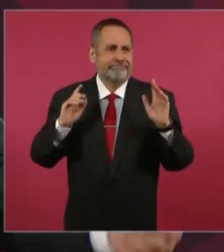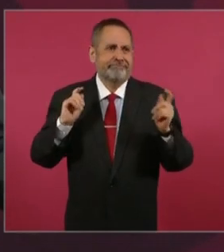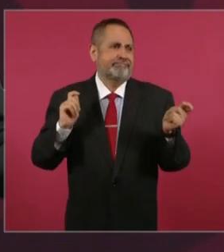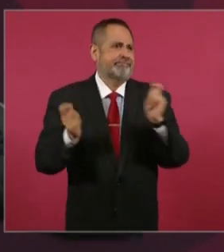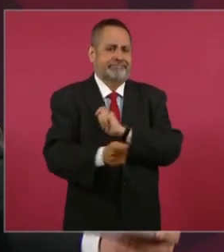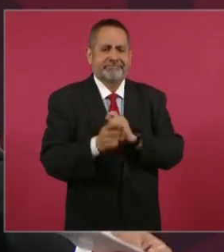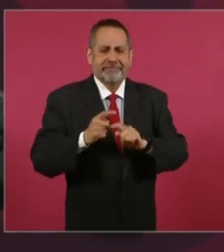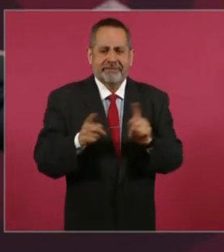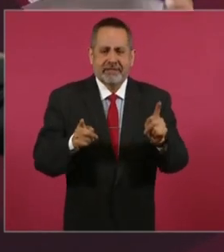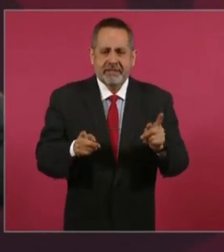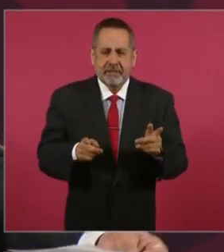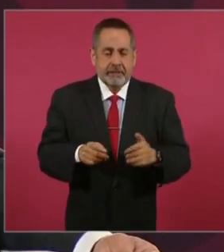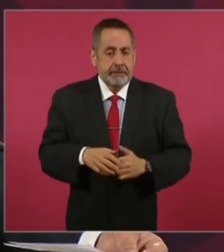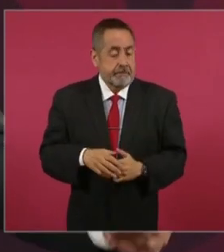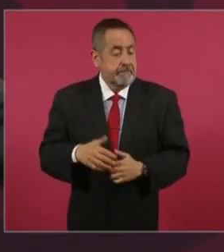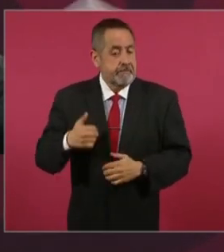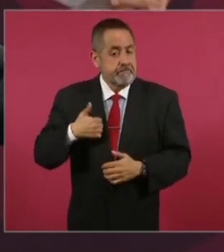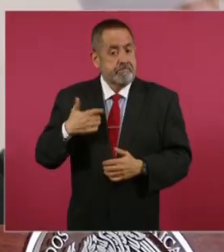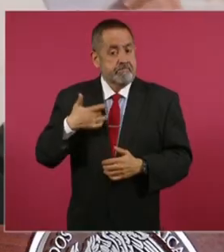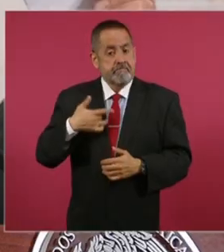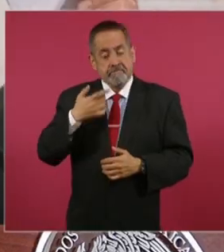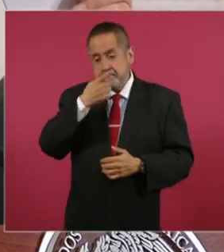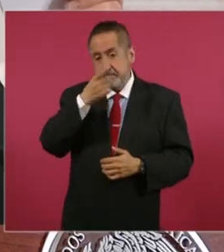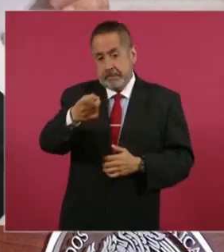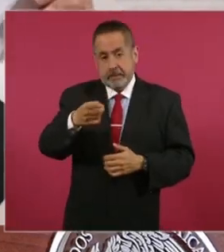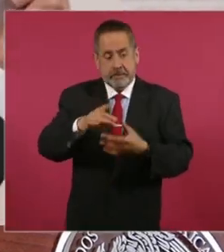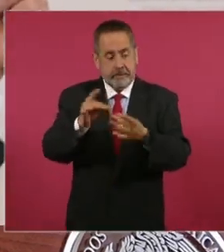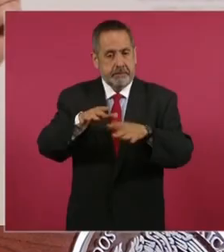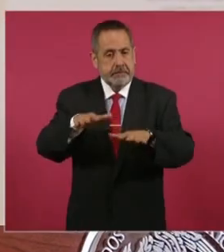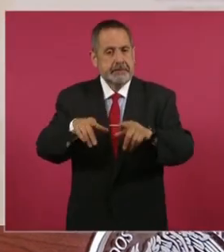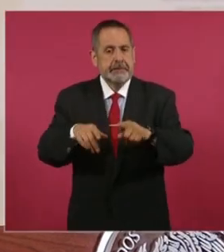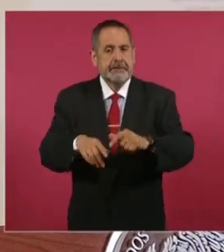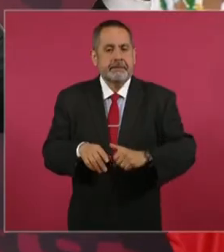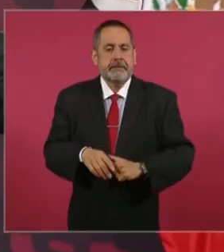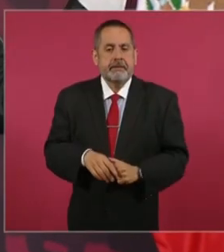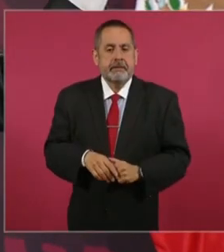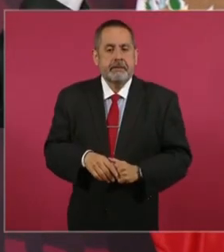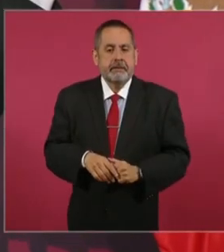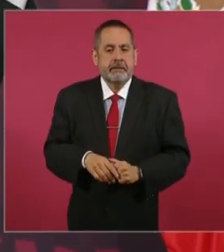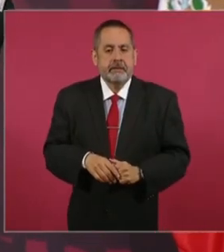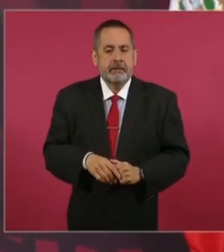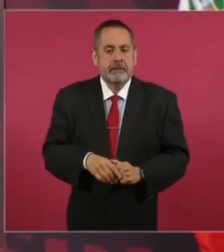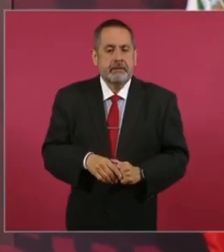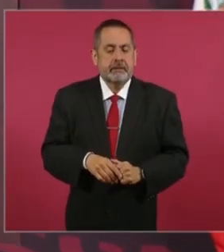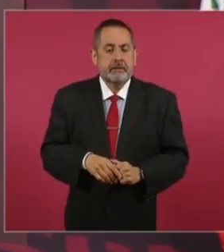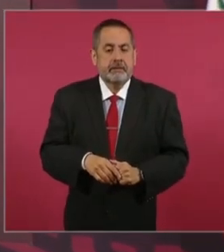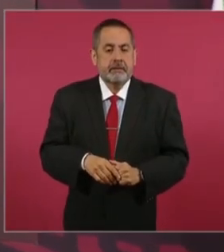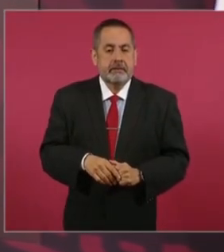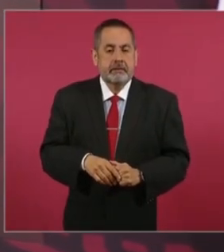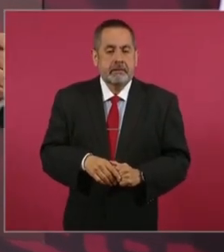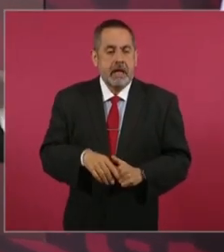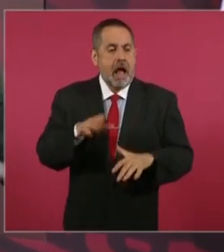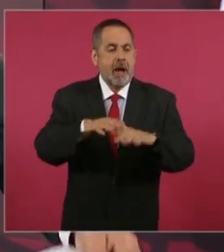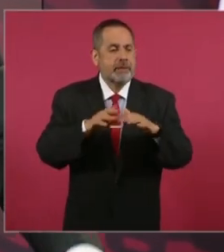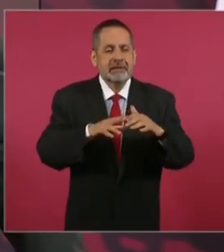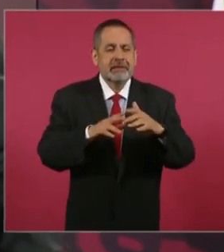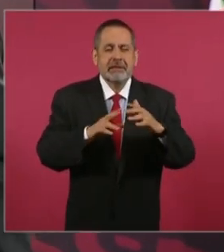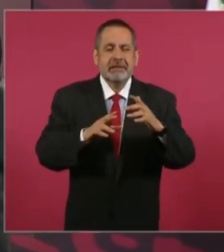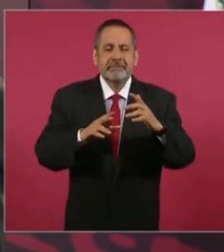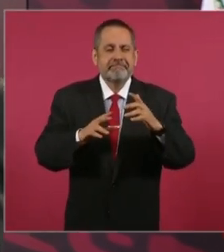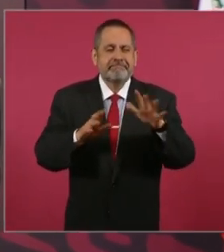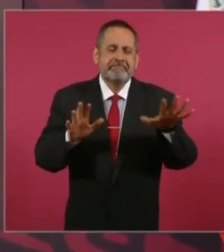yo siempre sostengo hay veces que se dan revoluciones